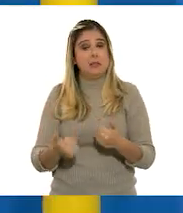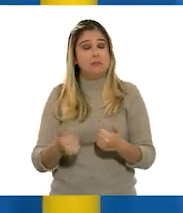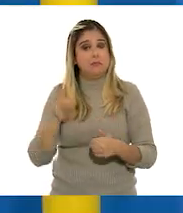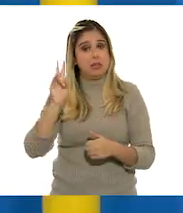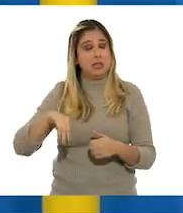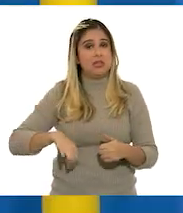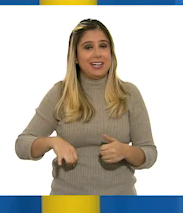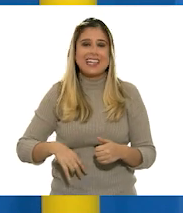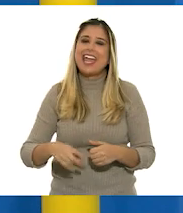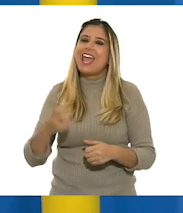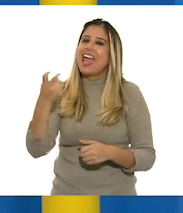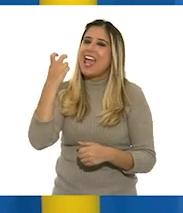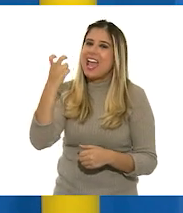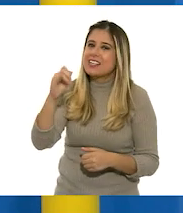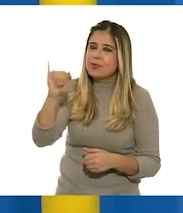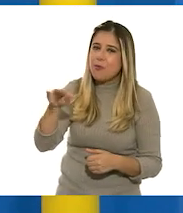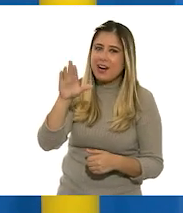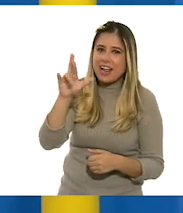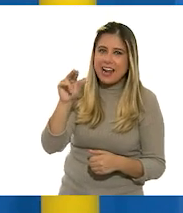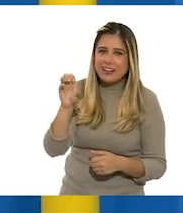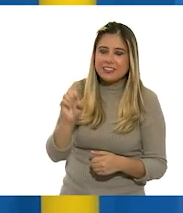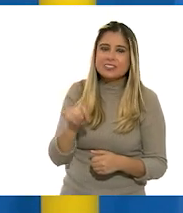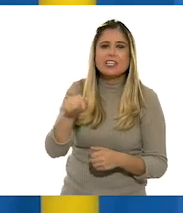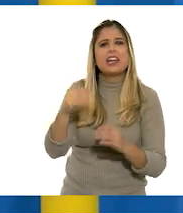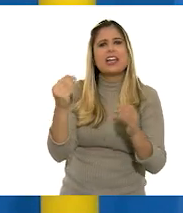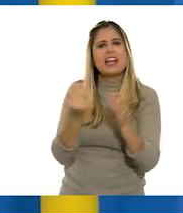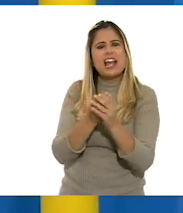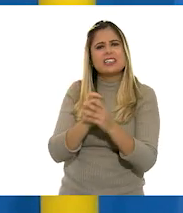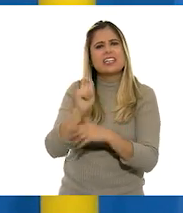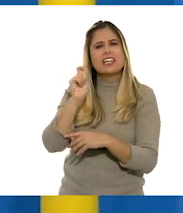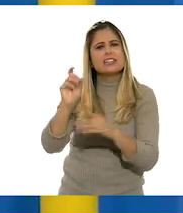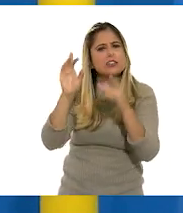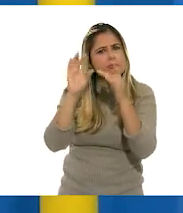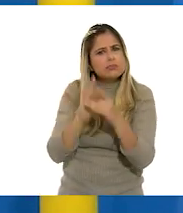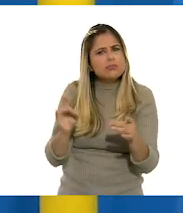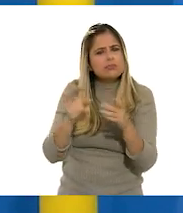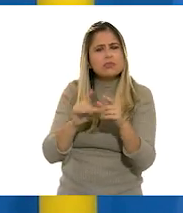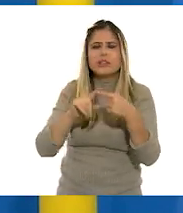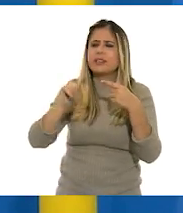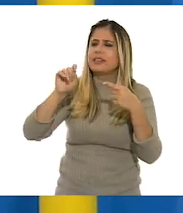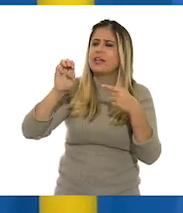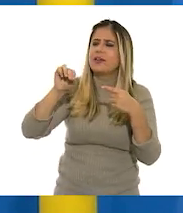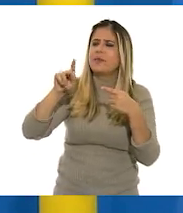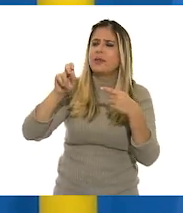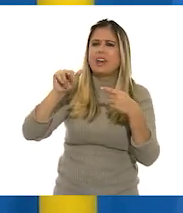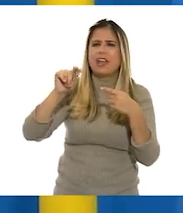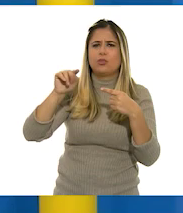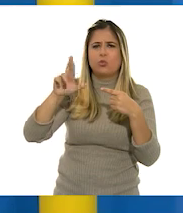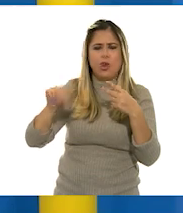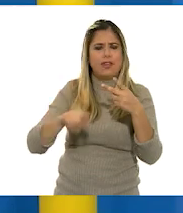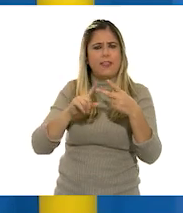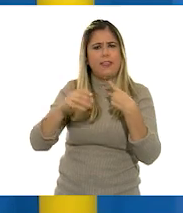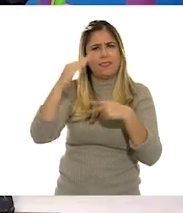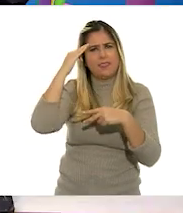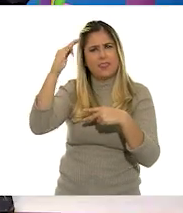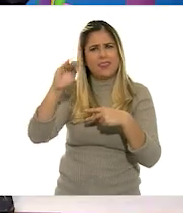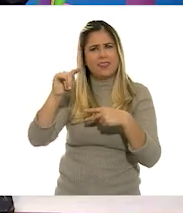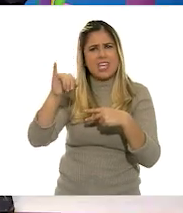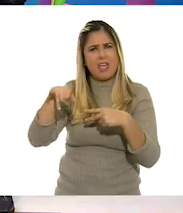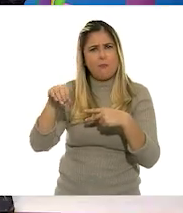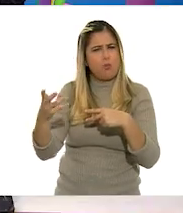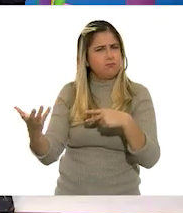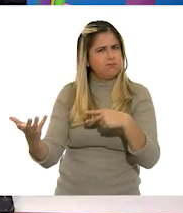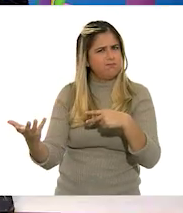Carlos. Trabajaremos como primer momento en la clase los conceptos de temperatura y tiempo. Muy bien. Niñas y niños